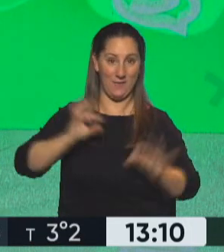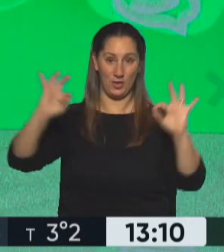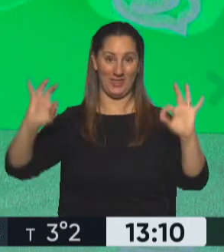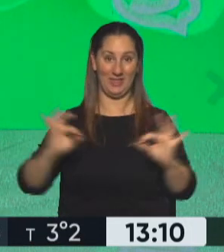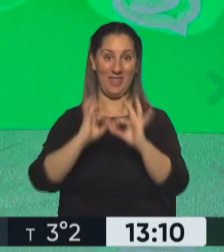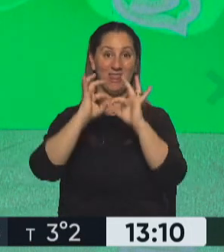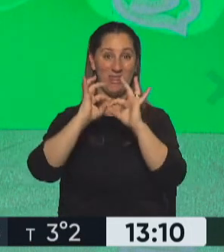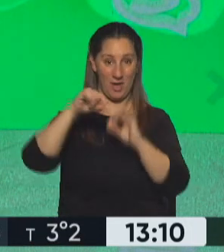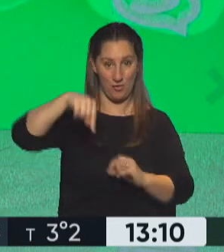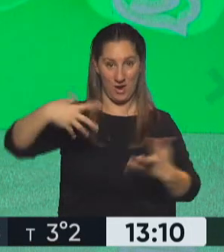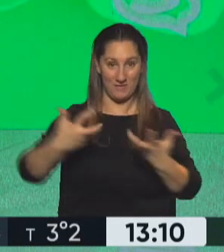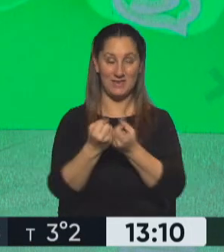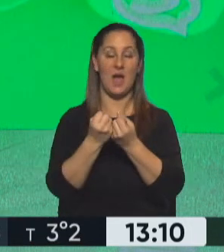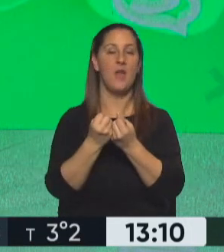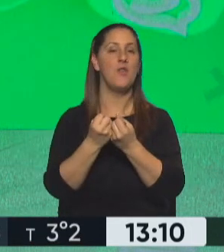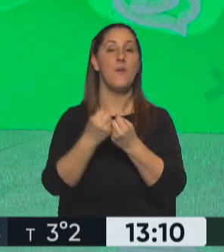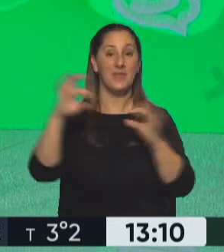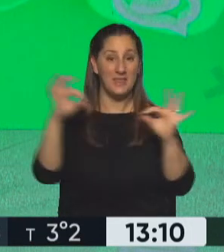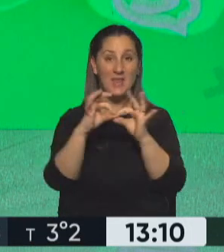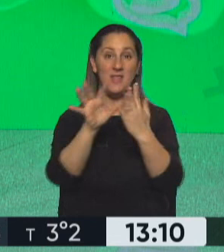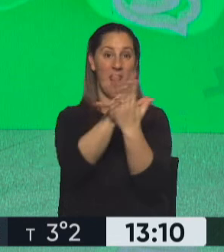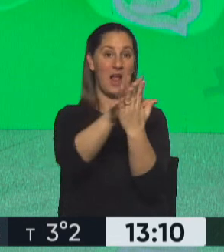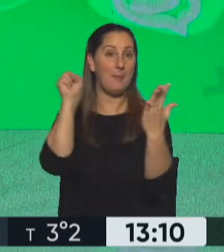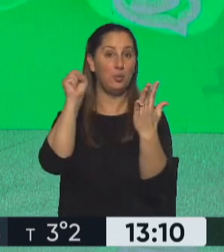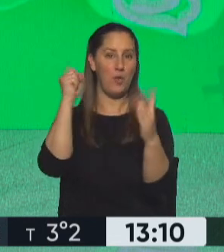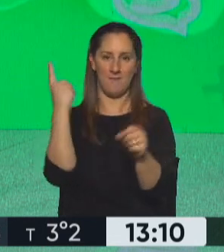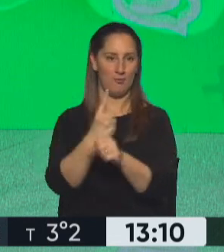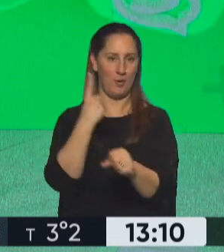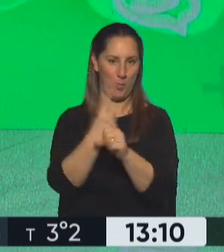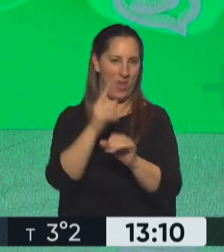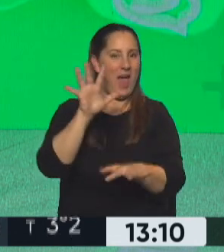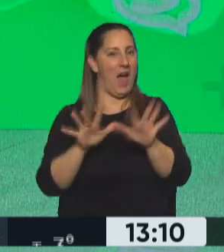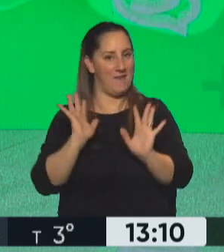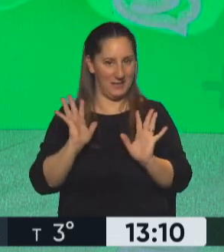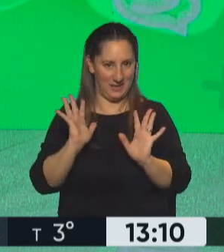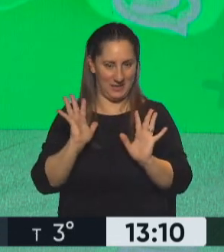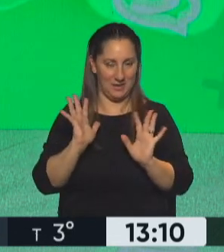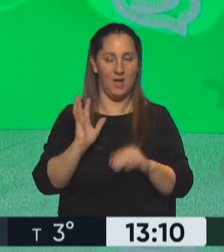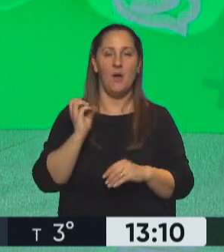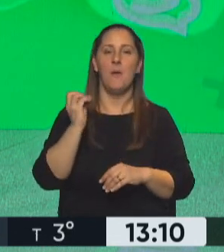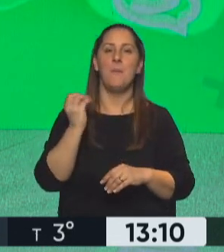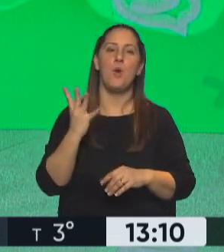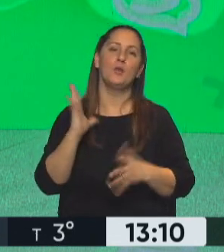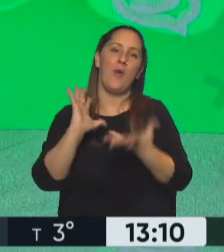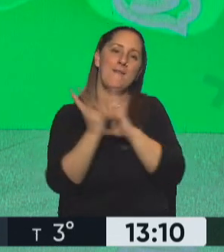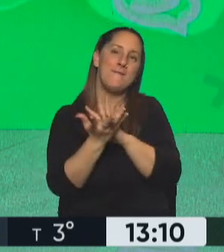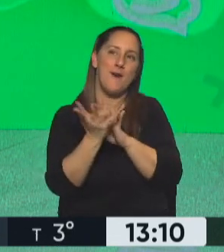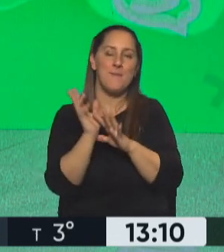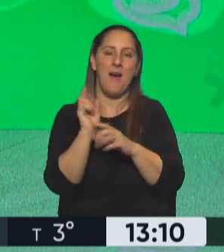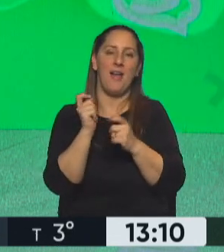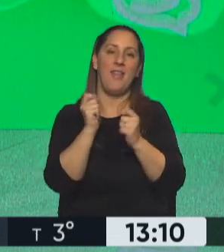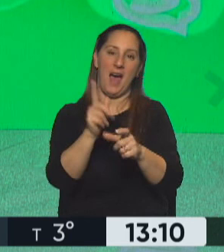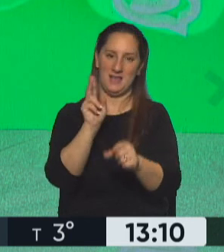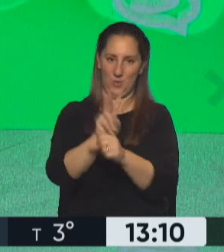esto, no te permite hacer captura de pantalla en algunas ocasiones porque también es una herramienta que